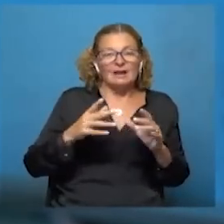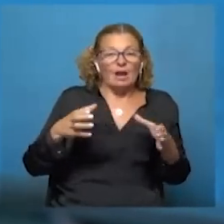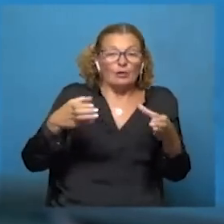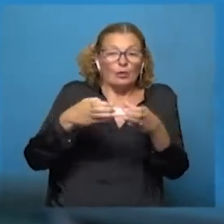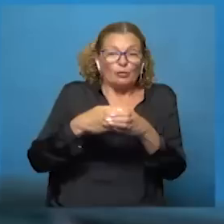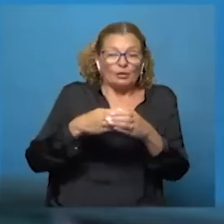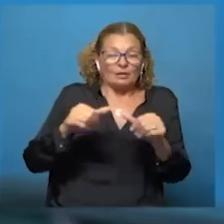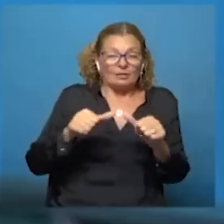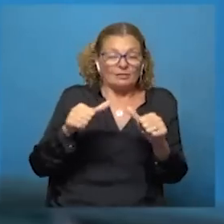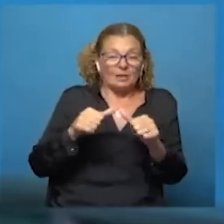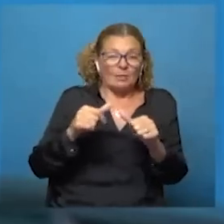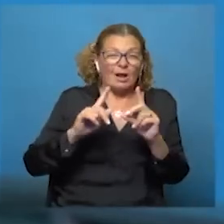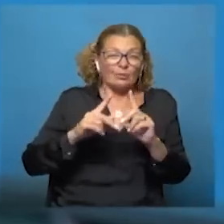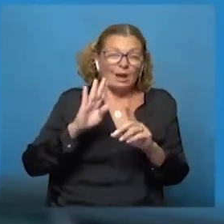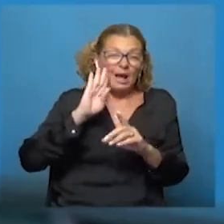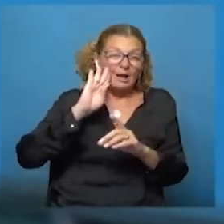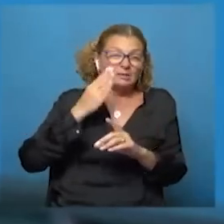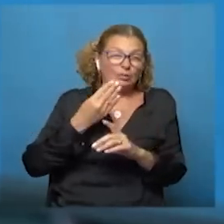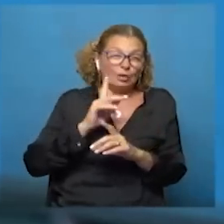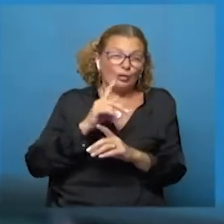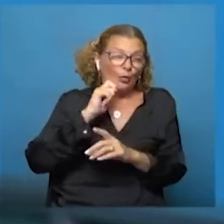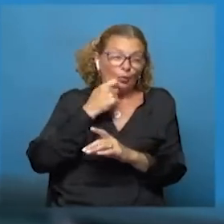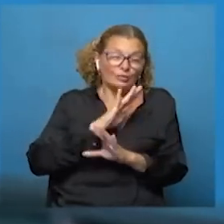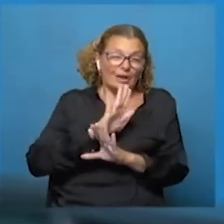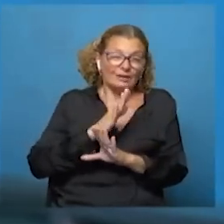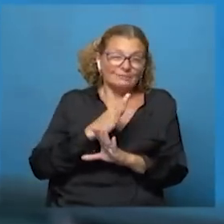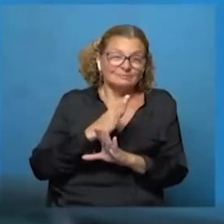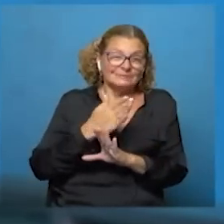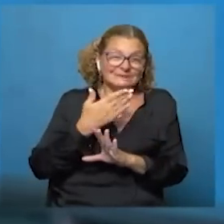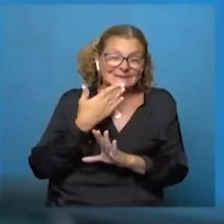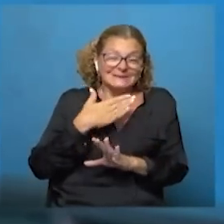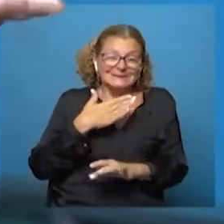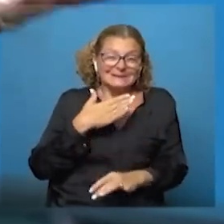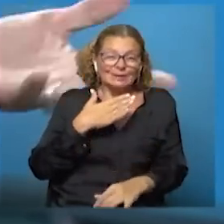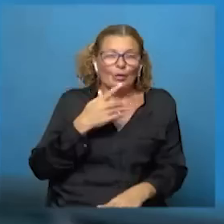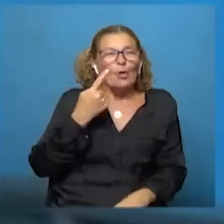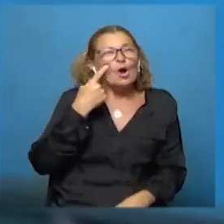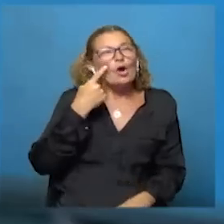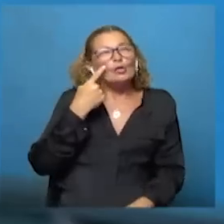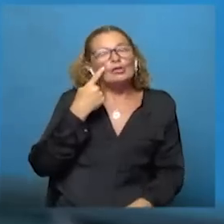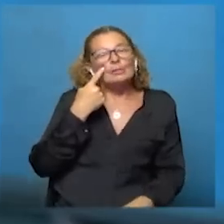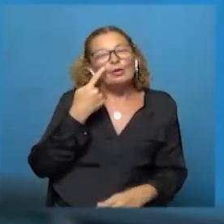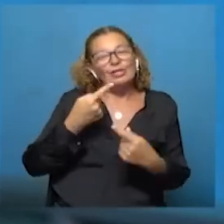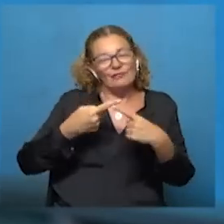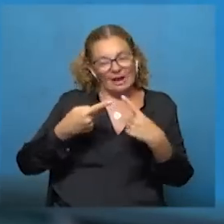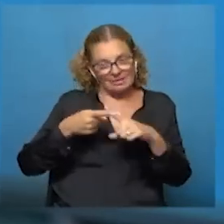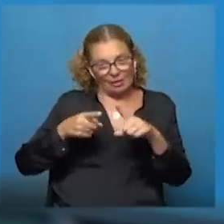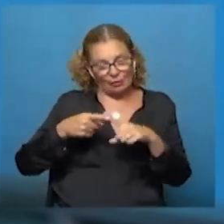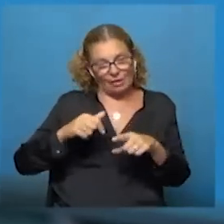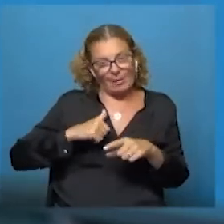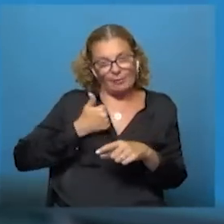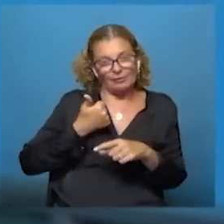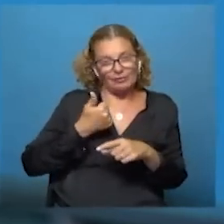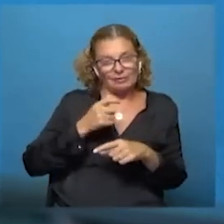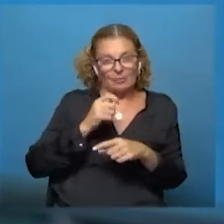reuniones que se dieron hubo algunas actitudes que no nos gustaron entiéndase en el conocimiento de determinadas cosas y aprovecho